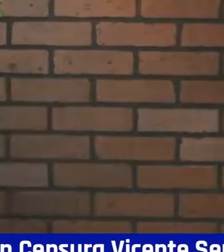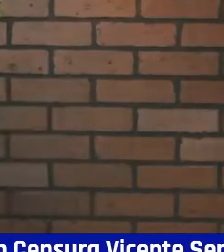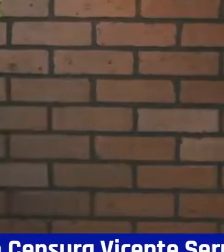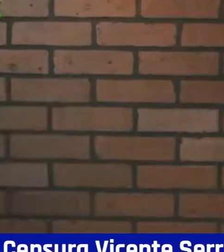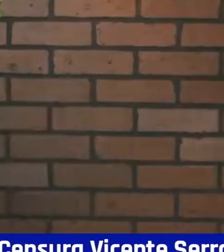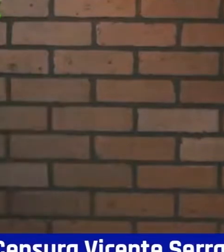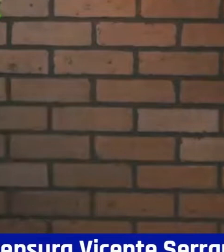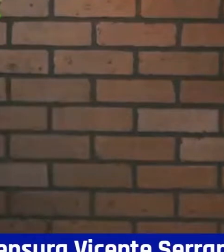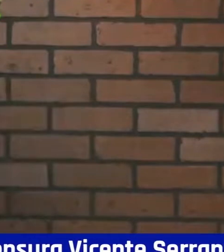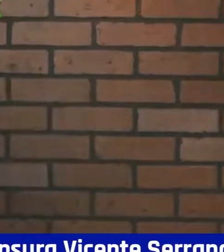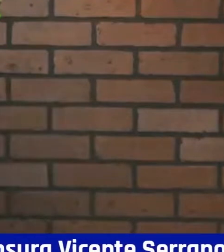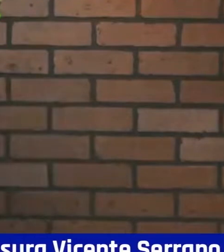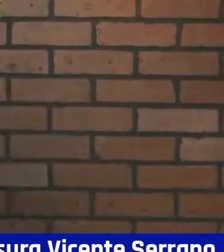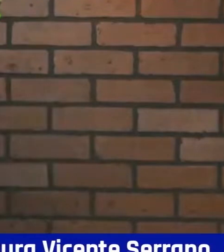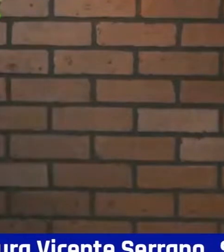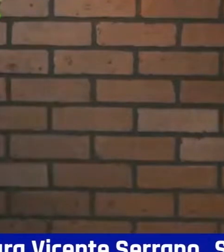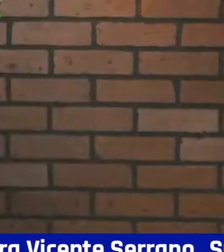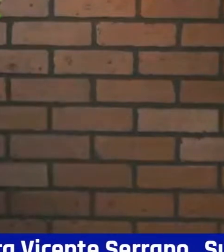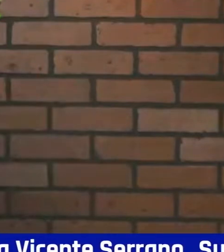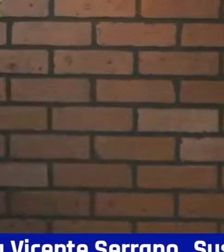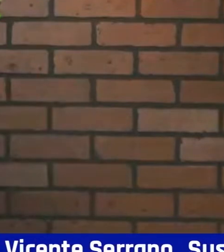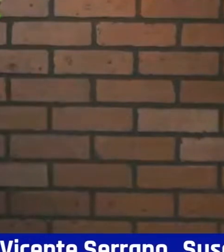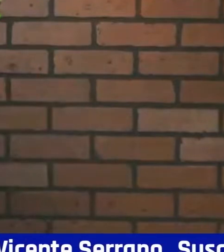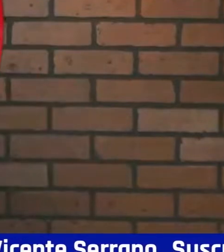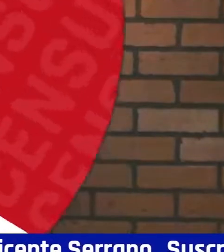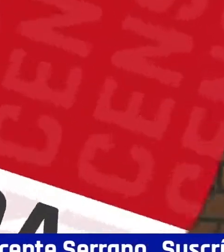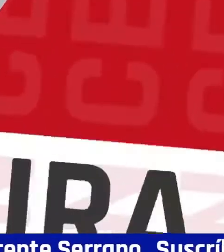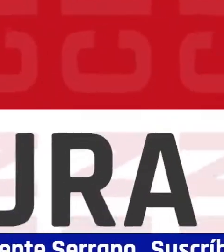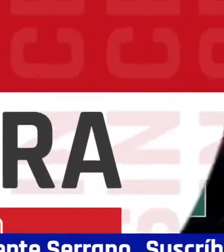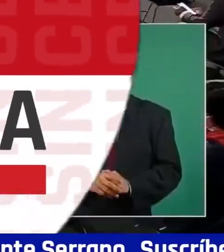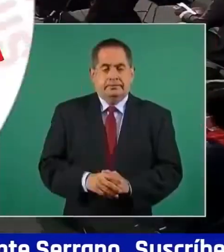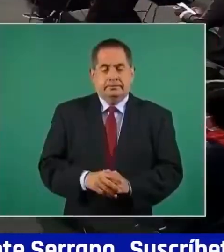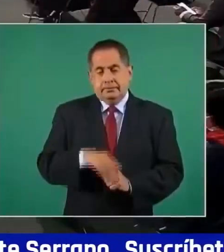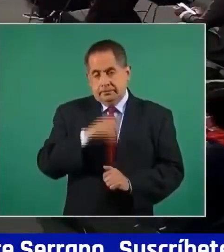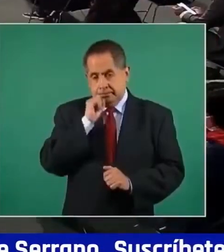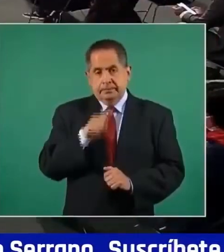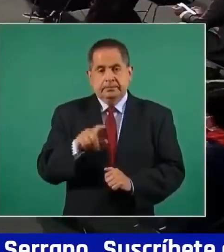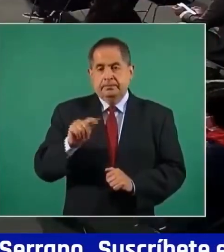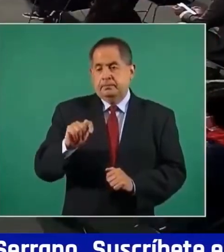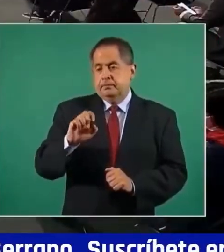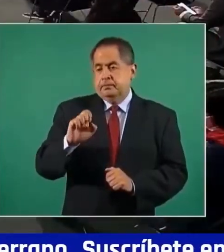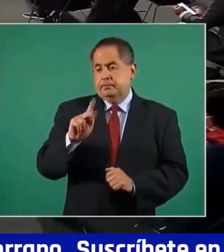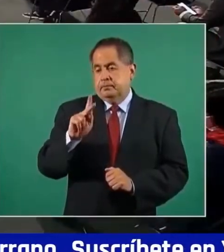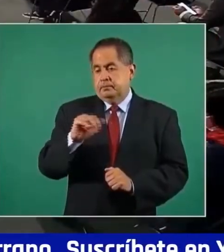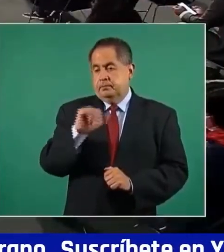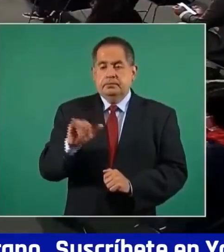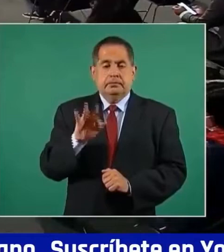altura y que representa al antiguo régimen. La autoridad electoral,